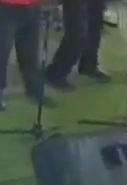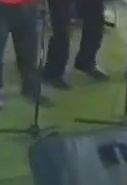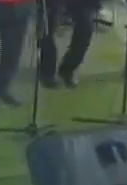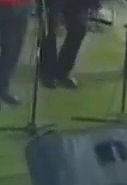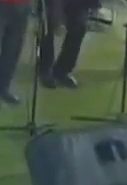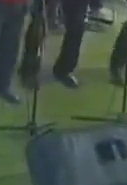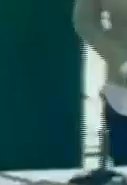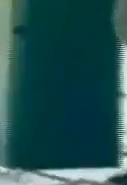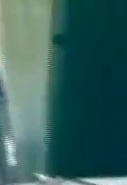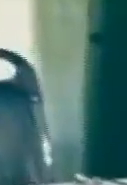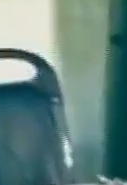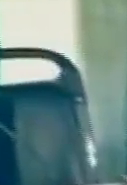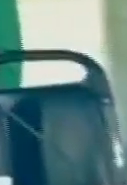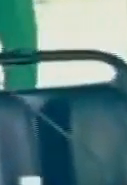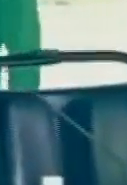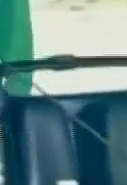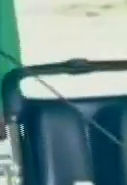¡Vaya!